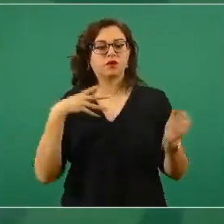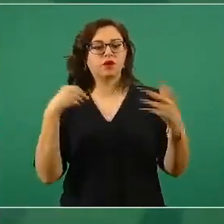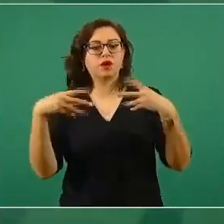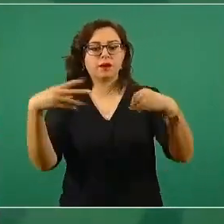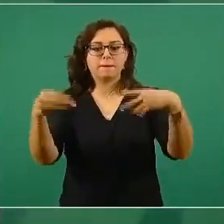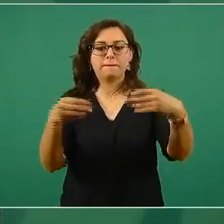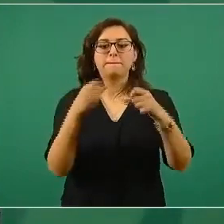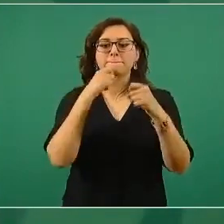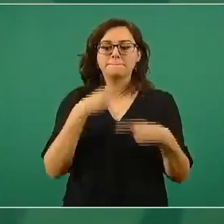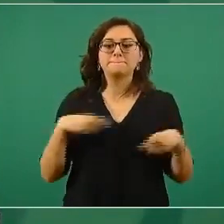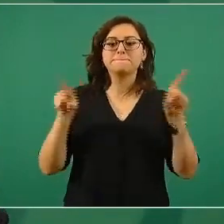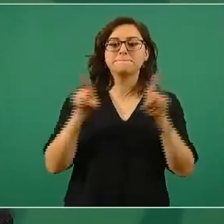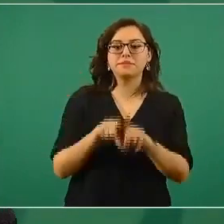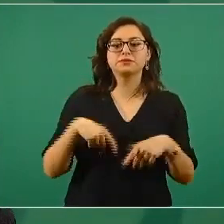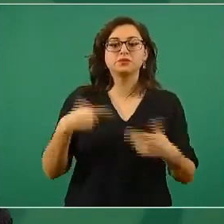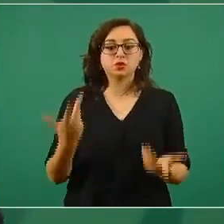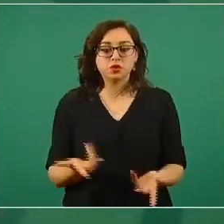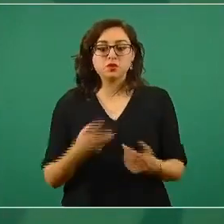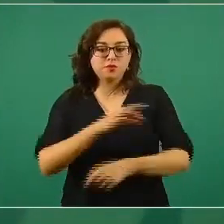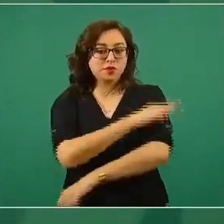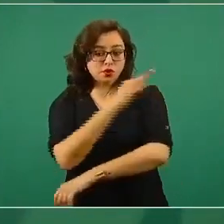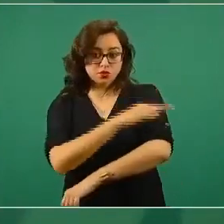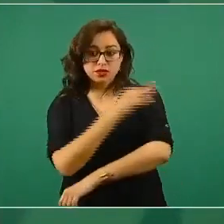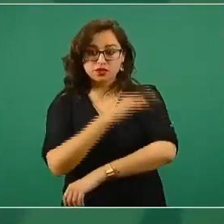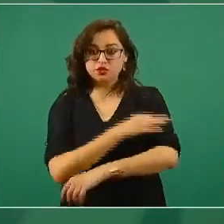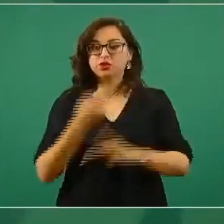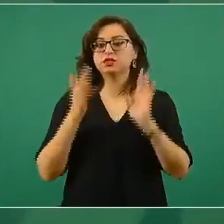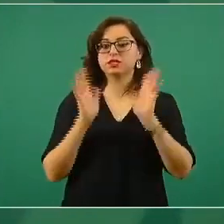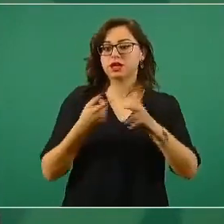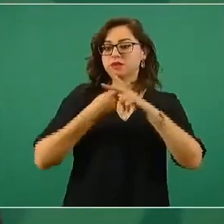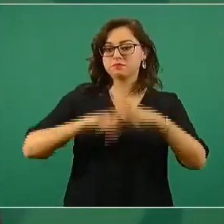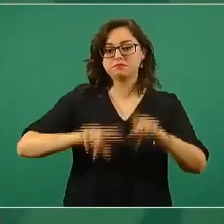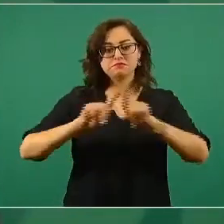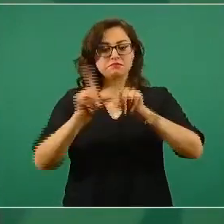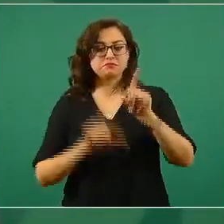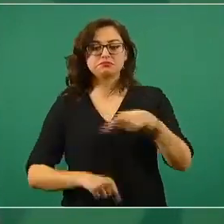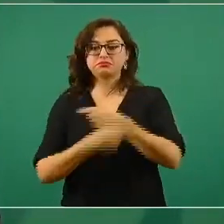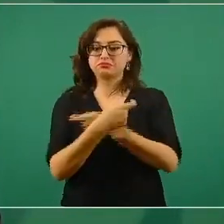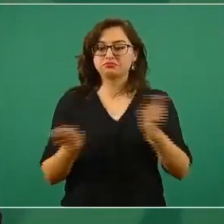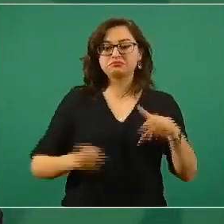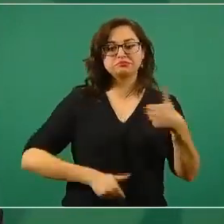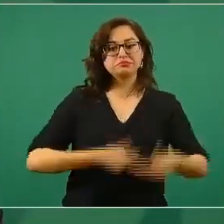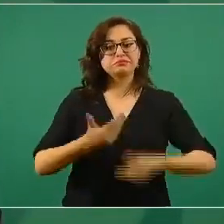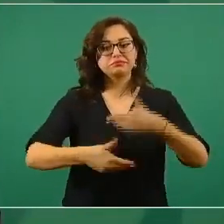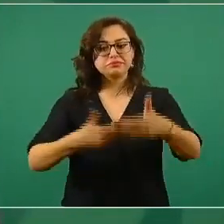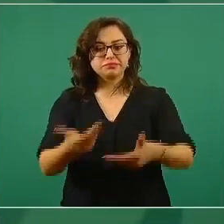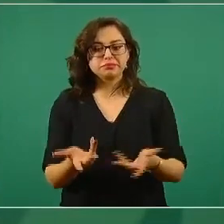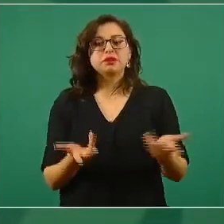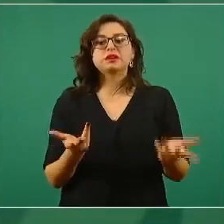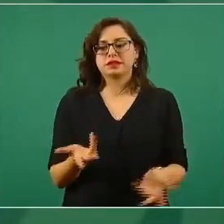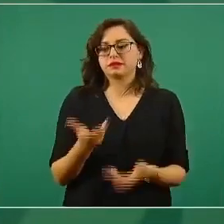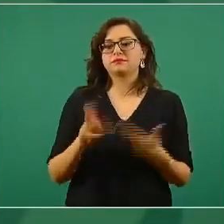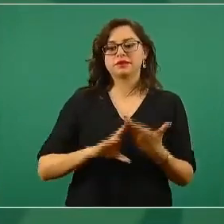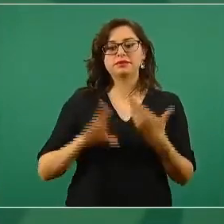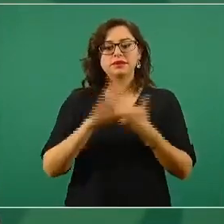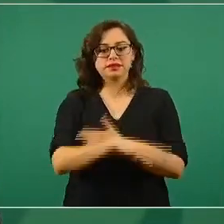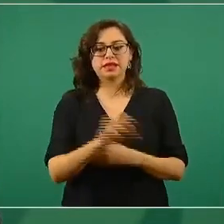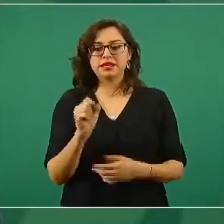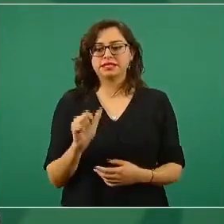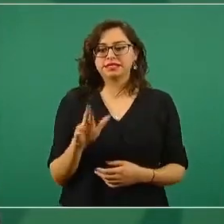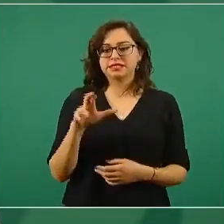el avance de la campaña nacional de vacunación contra el virus SARS-CoV-2, precisamente para prevenir la